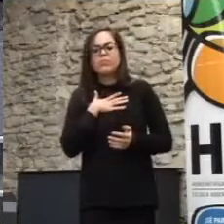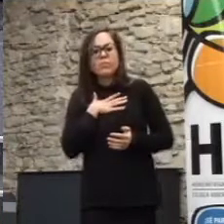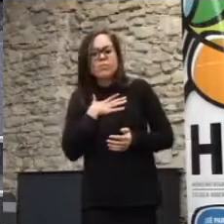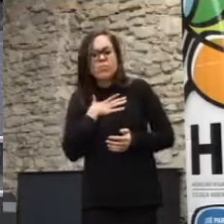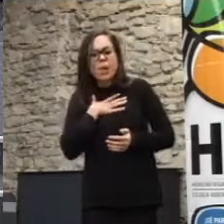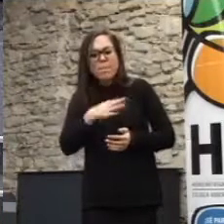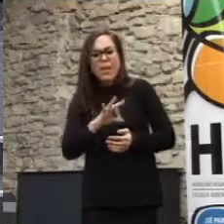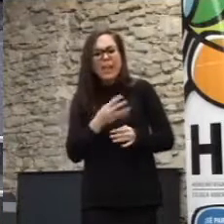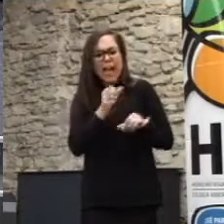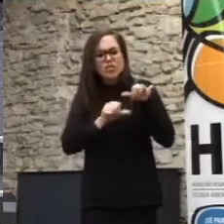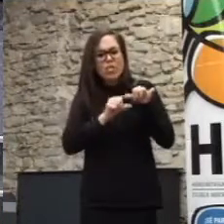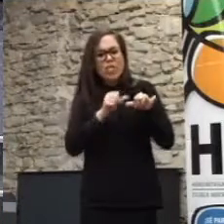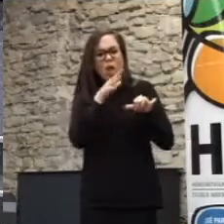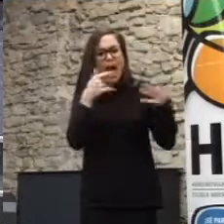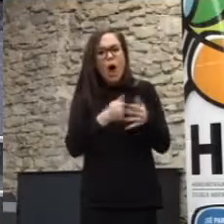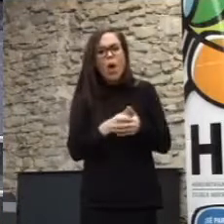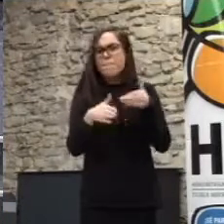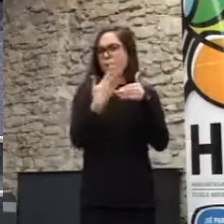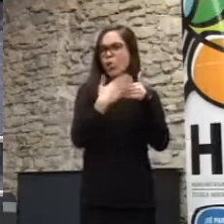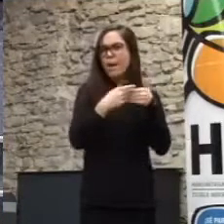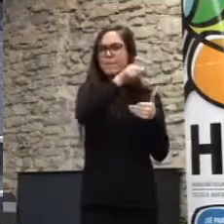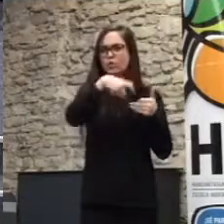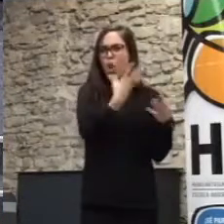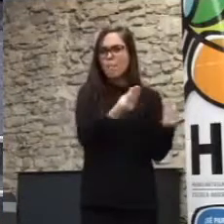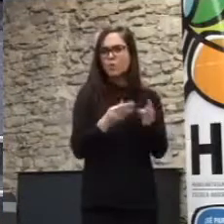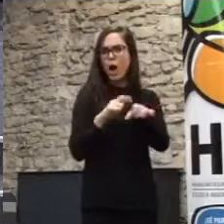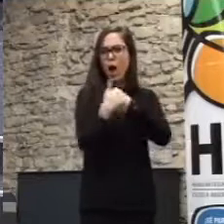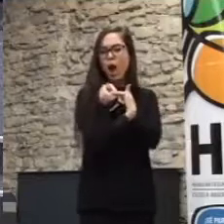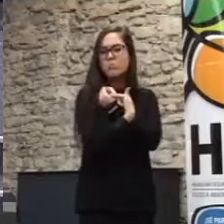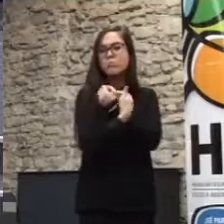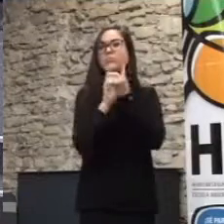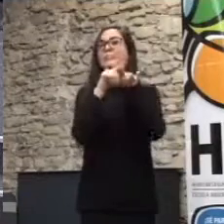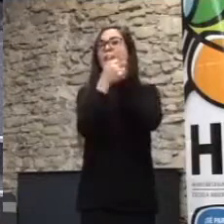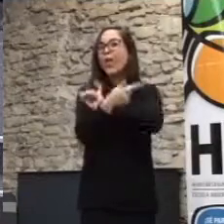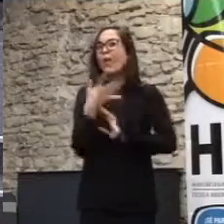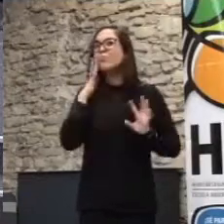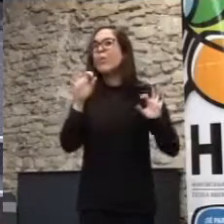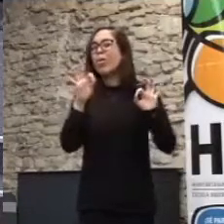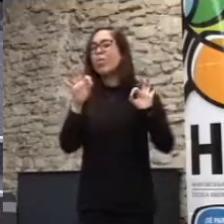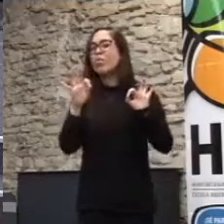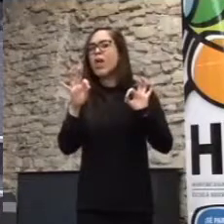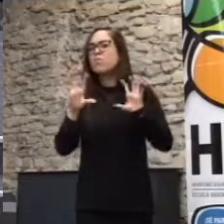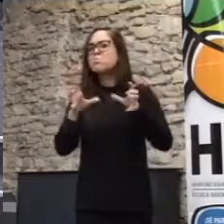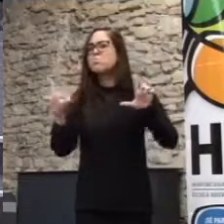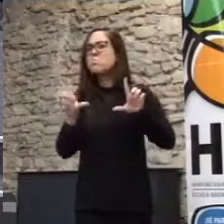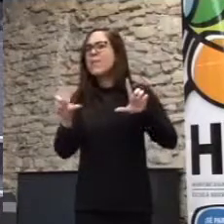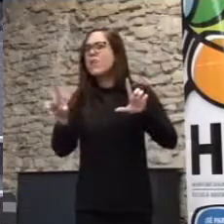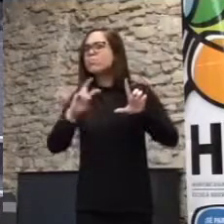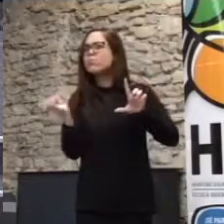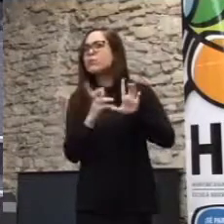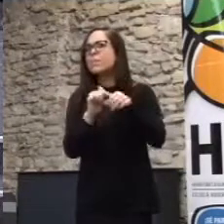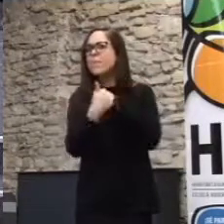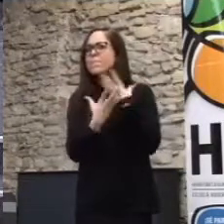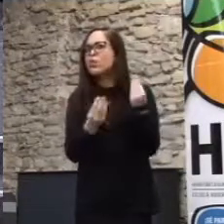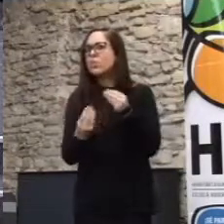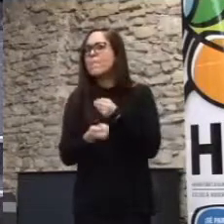y vaya mucha gente. Pero luego está la importancia que realmente le damos los medios y tenemos que calibrar, es mucha, es poca, es nula, y al mismo